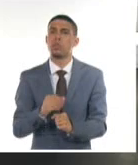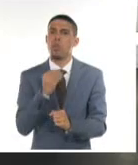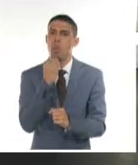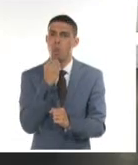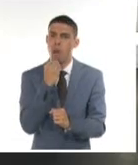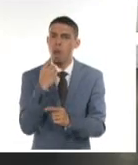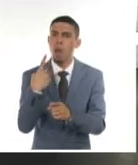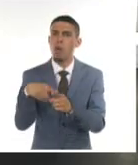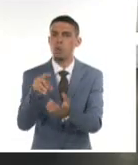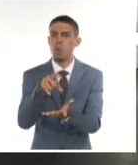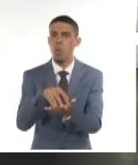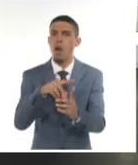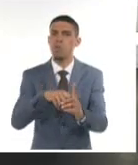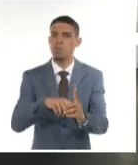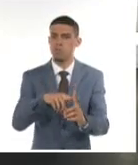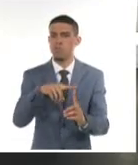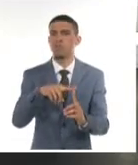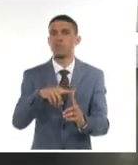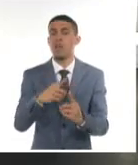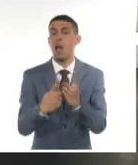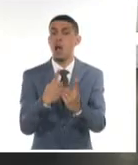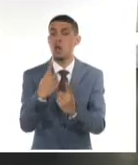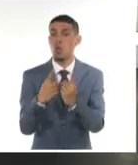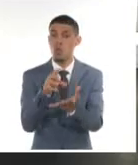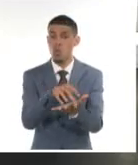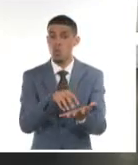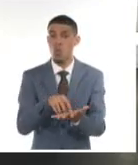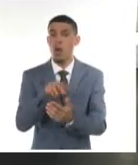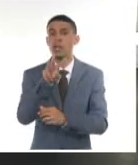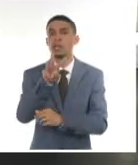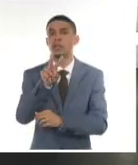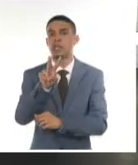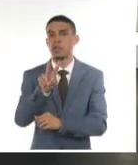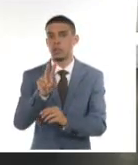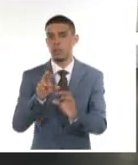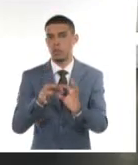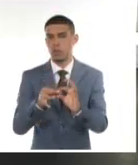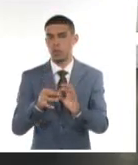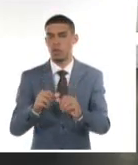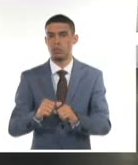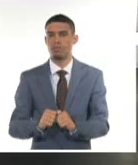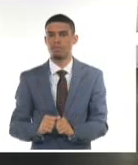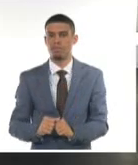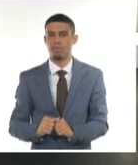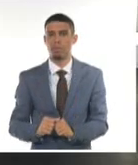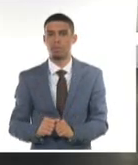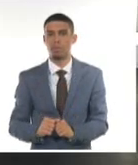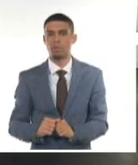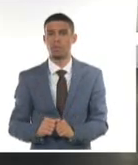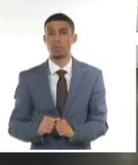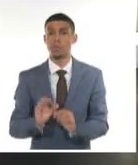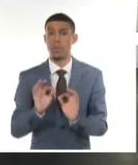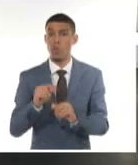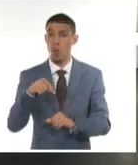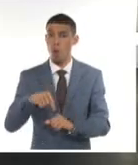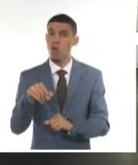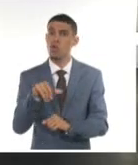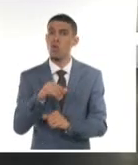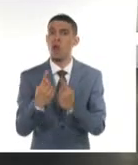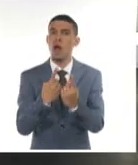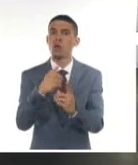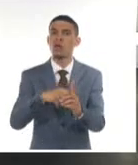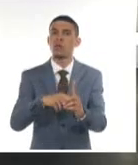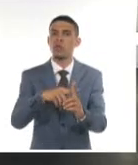región Oriental donde llegarán en algunos puntos del sur Oriental hasta los 32 gr y también puntualmente como ha ocurrió durante la jornada de hoy algunas temperaturas